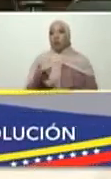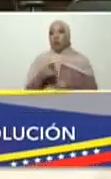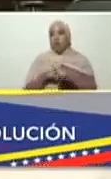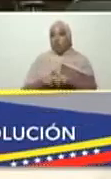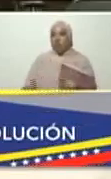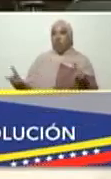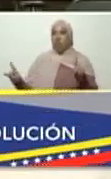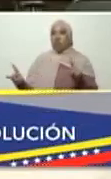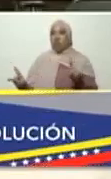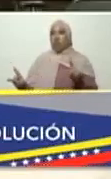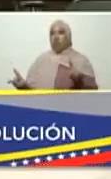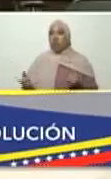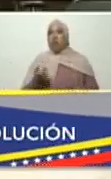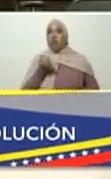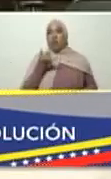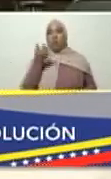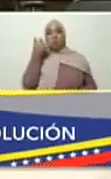¡Aló!